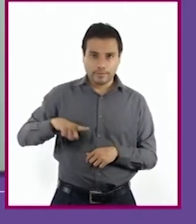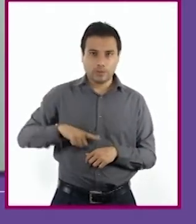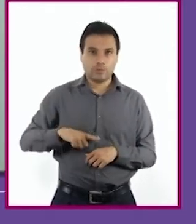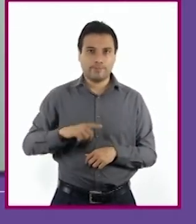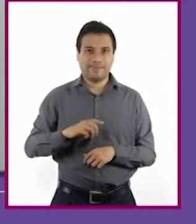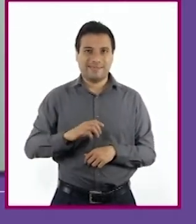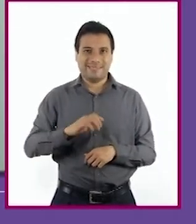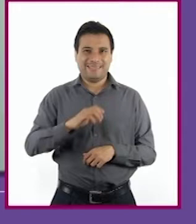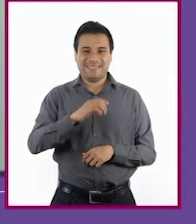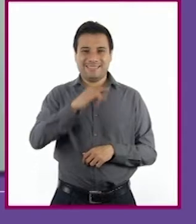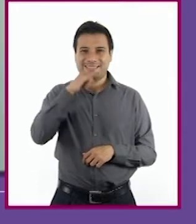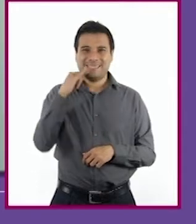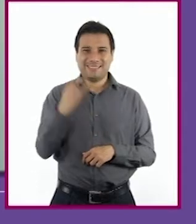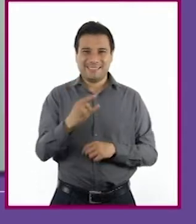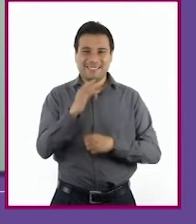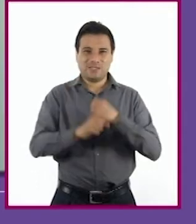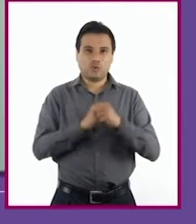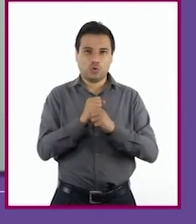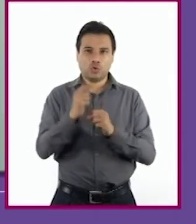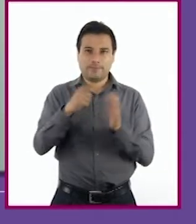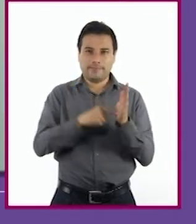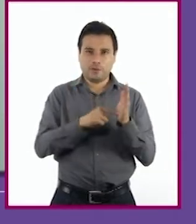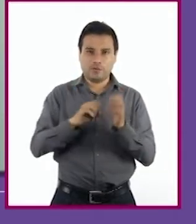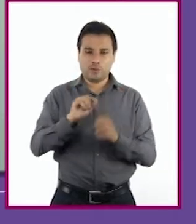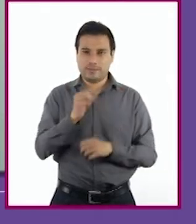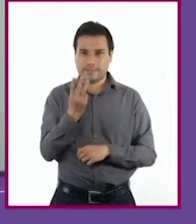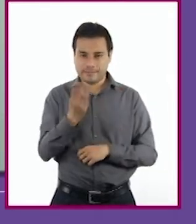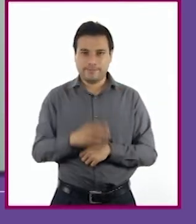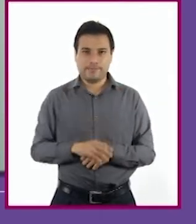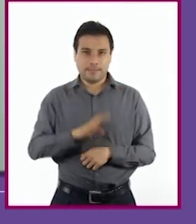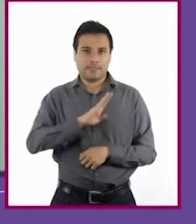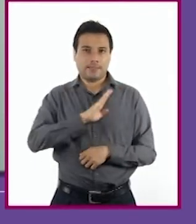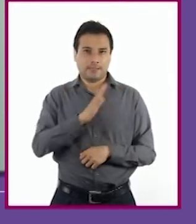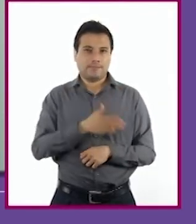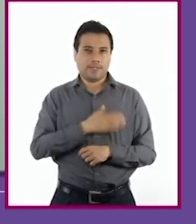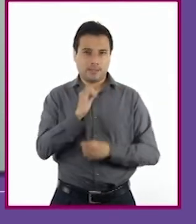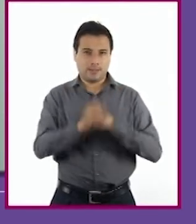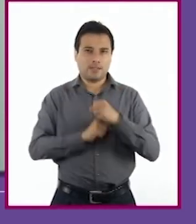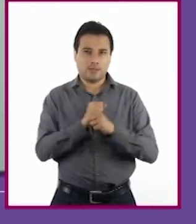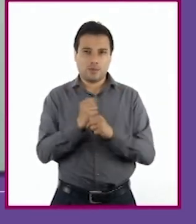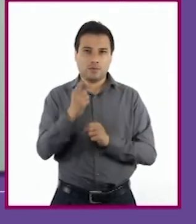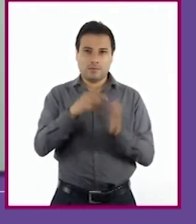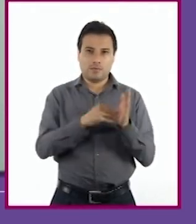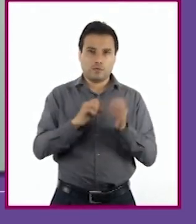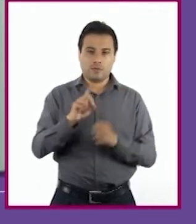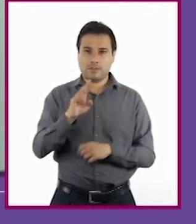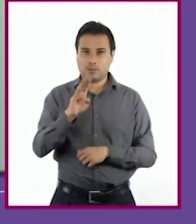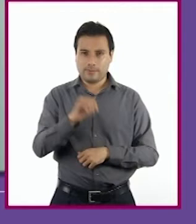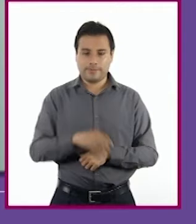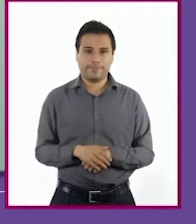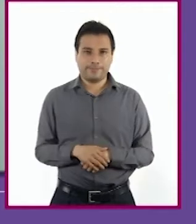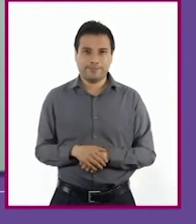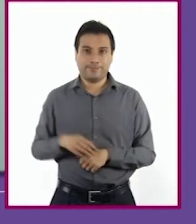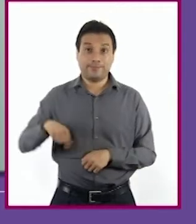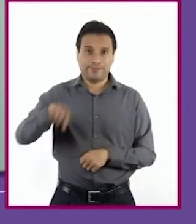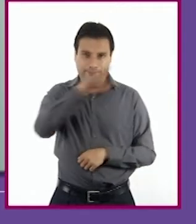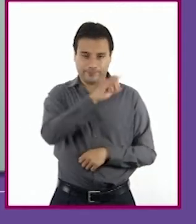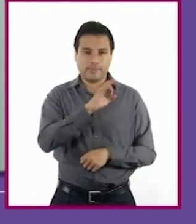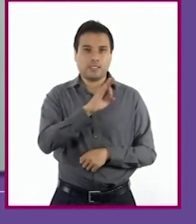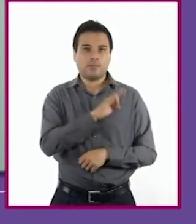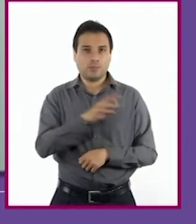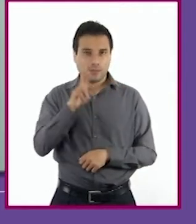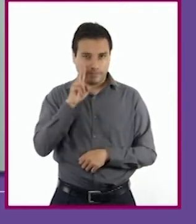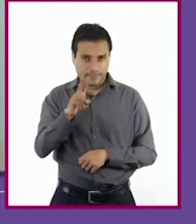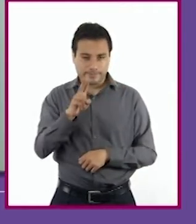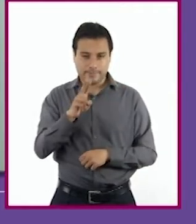en 1973 y España en 1939. Los invito a revisar su libro